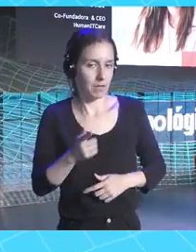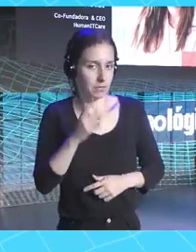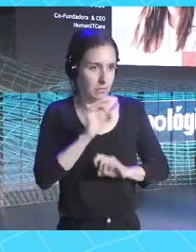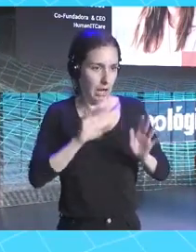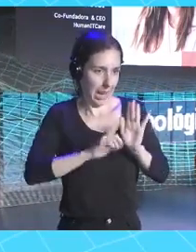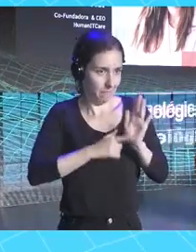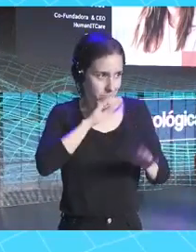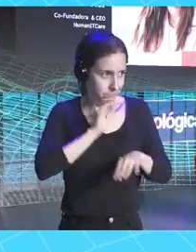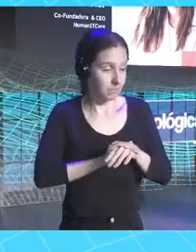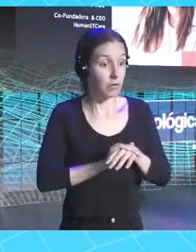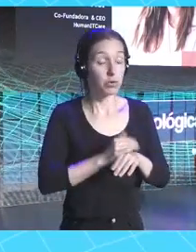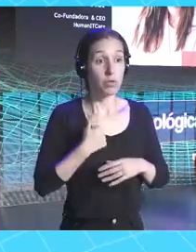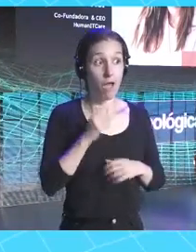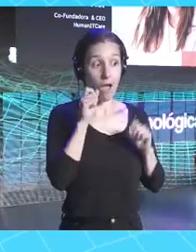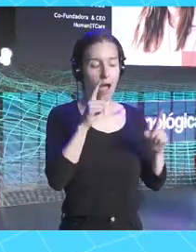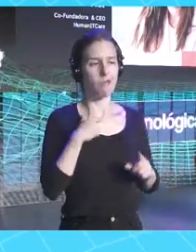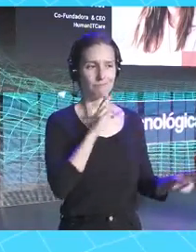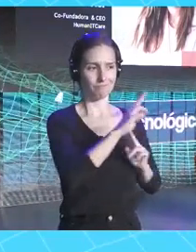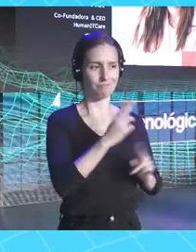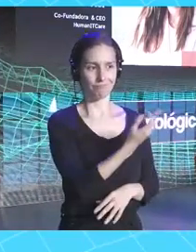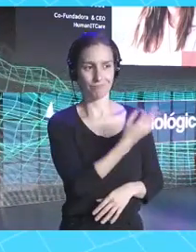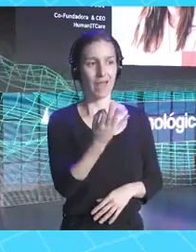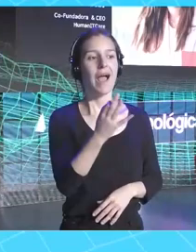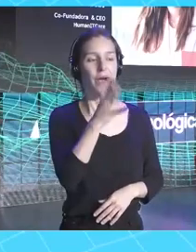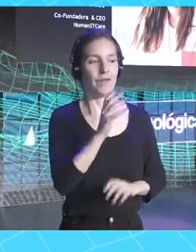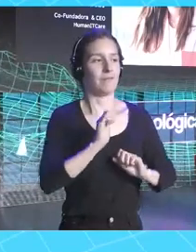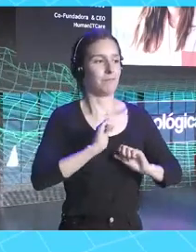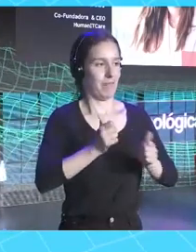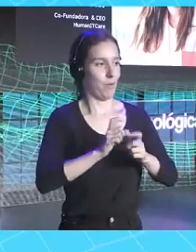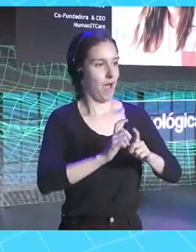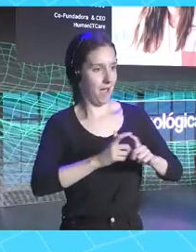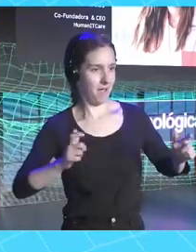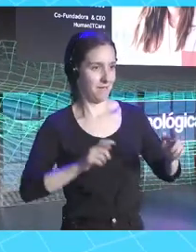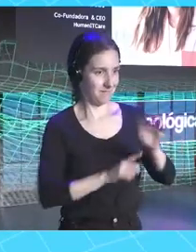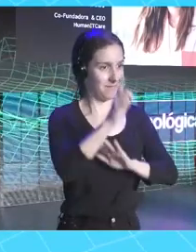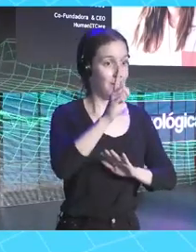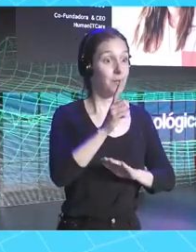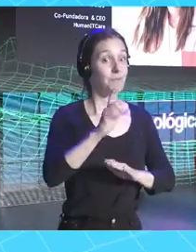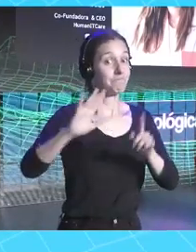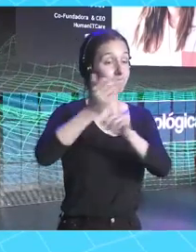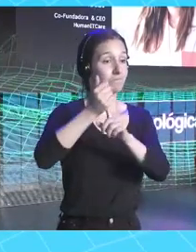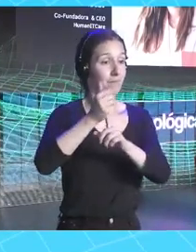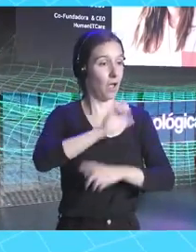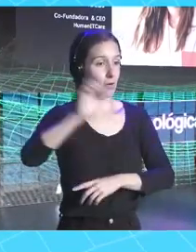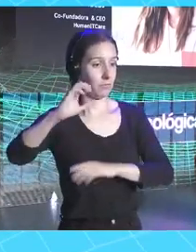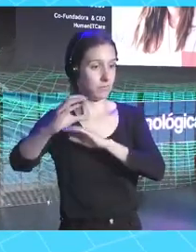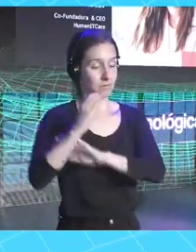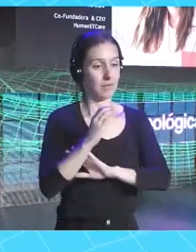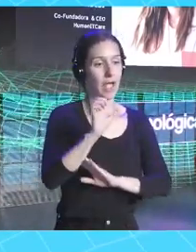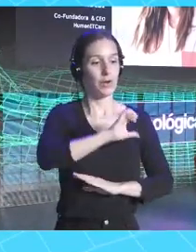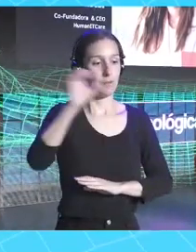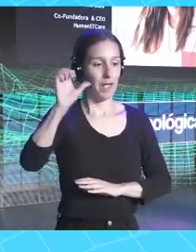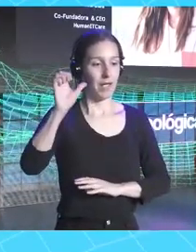vimos que ya dábamos esa respuesta dijimos Vale ahora es el momento de crecer entonces dimos con una financiación europea que es el innovation